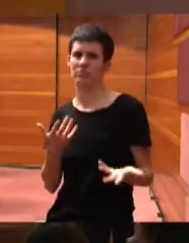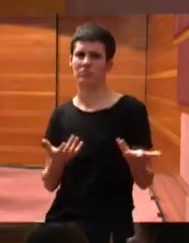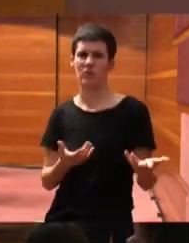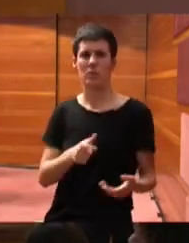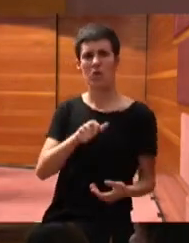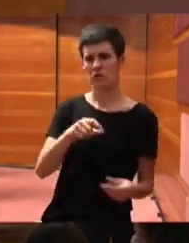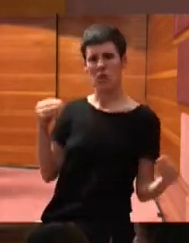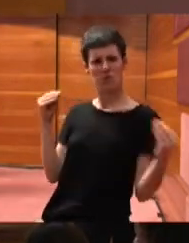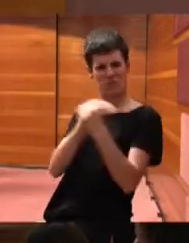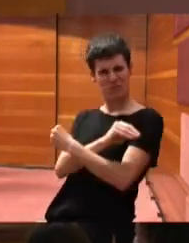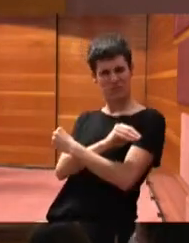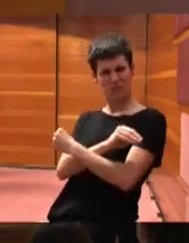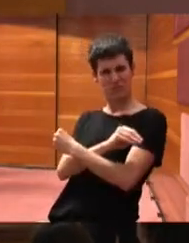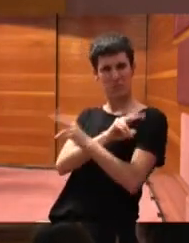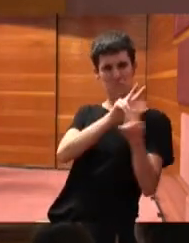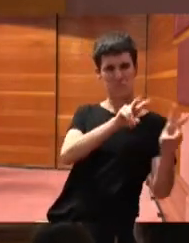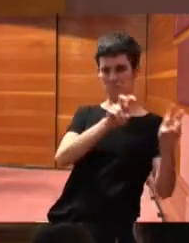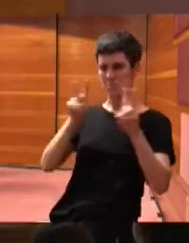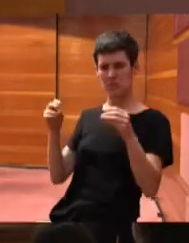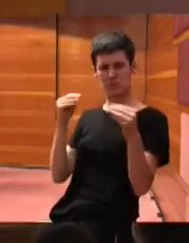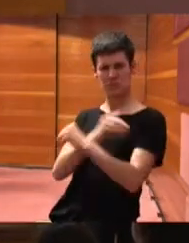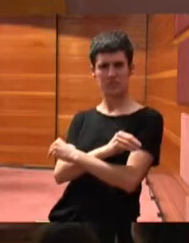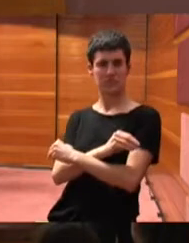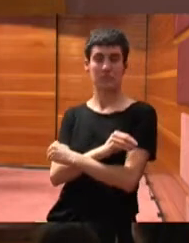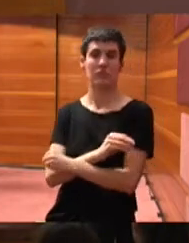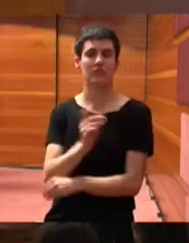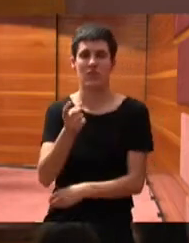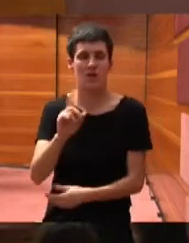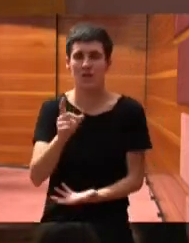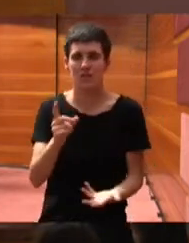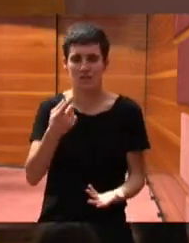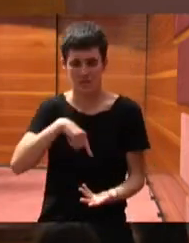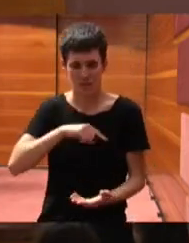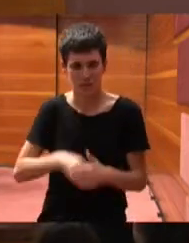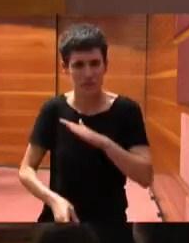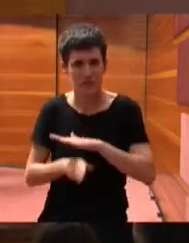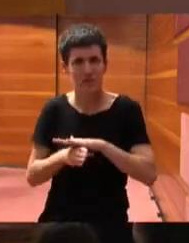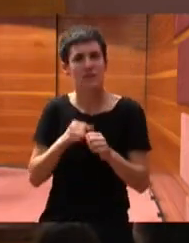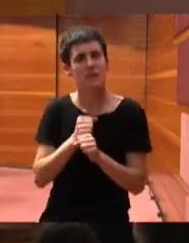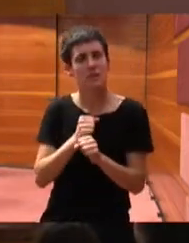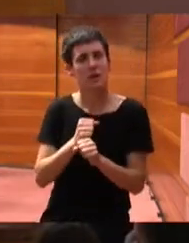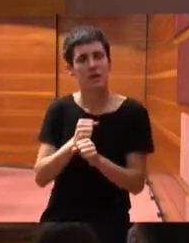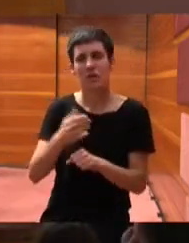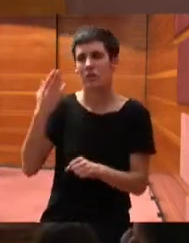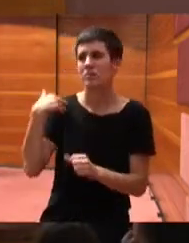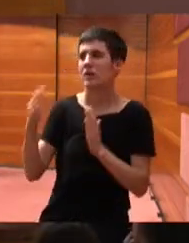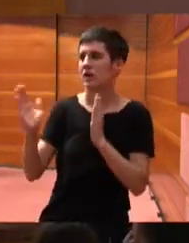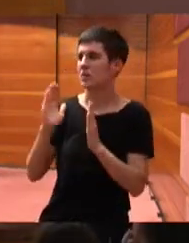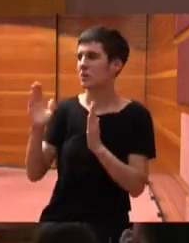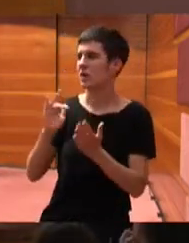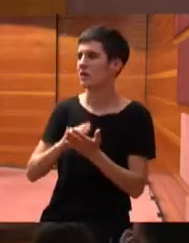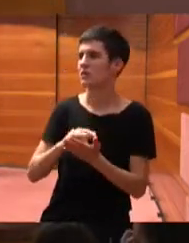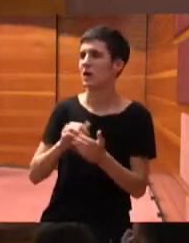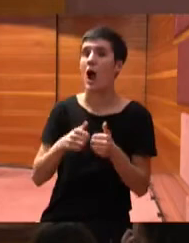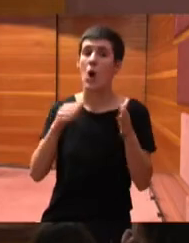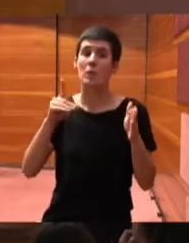choca o es antagónico? No. Tenemos que seguir trabajando. Nos pasó cuando hicimos Open Data